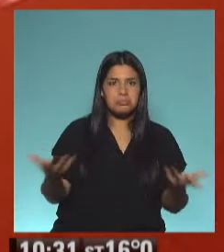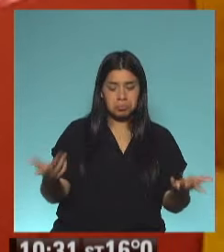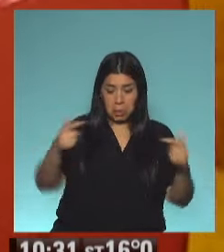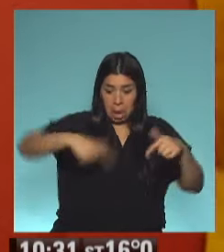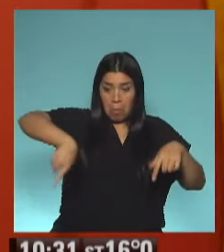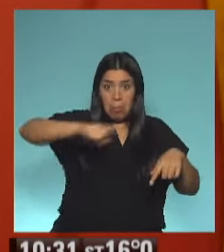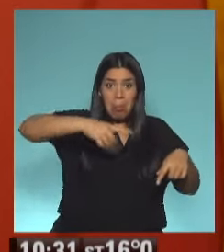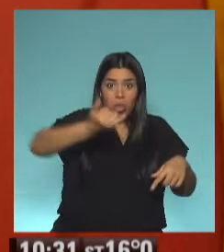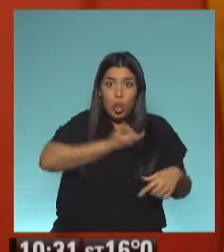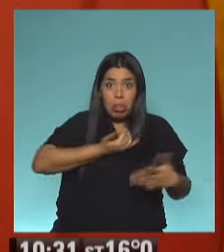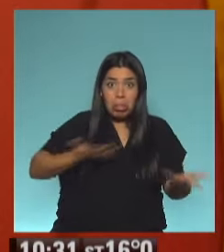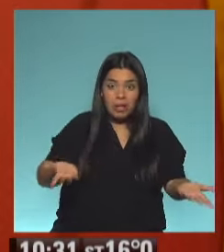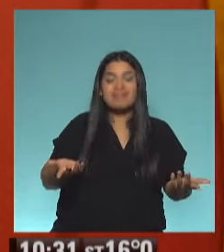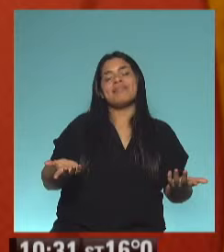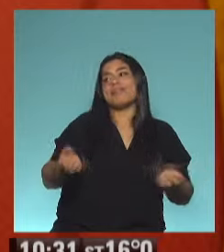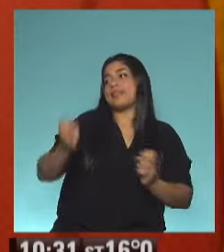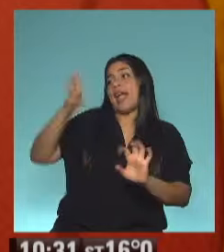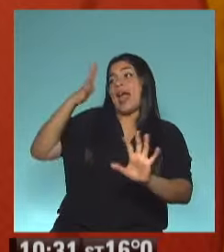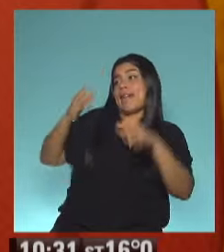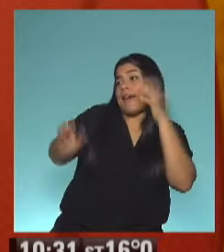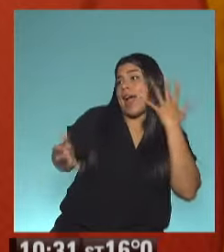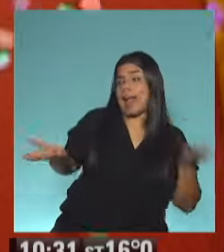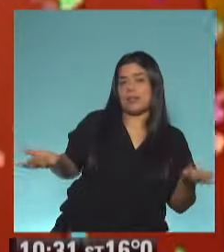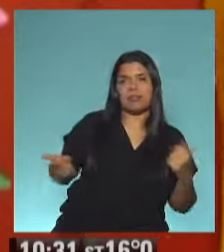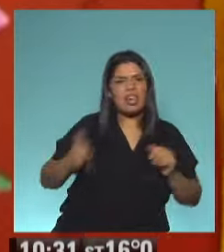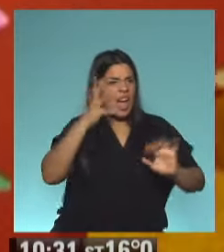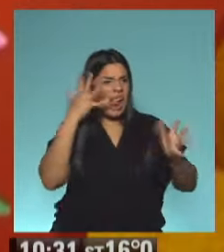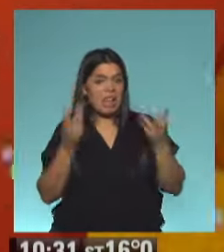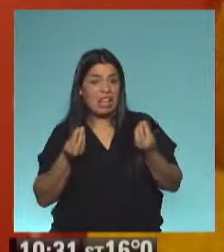¿Estamos? En el carnaval. ¿Qué es el carnaval?